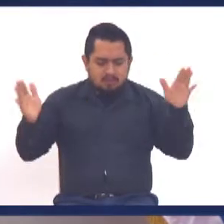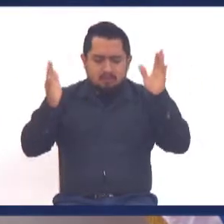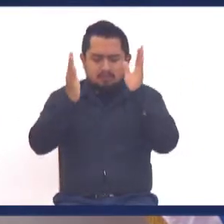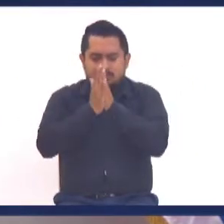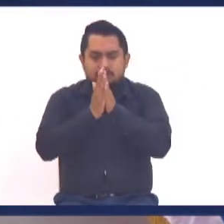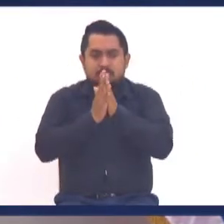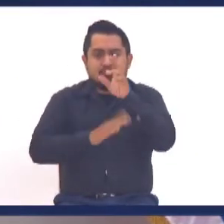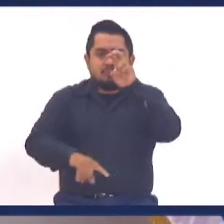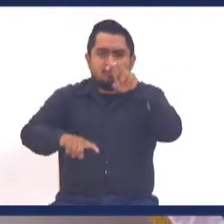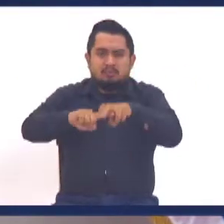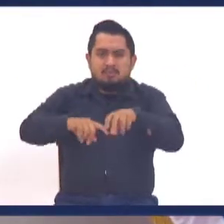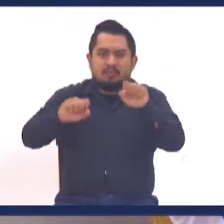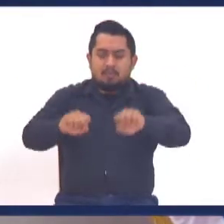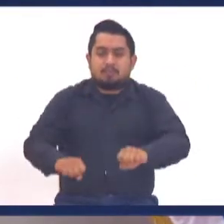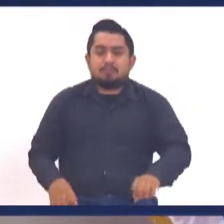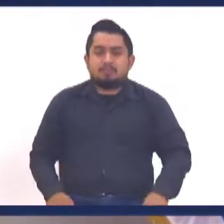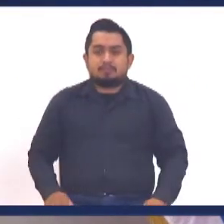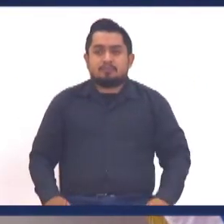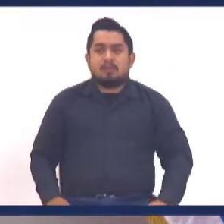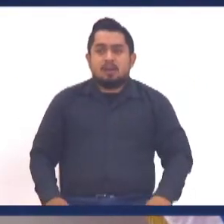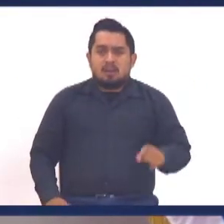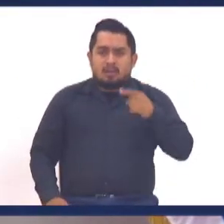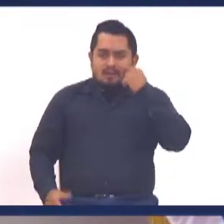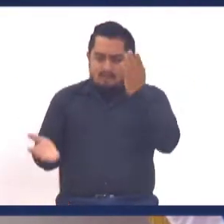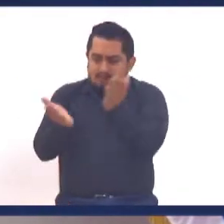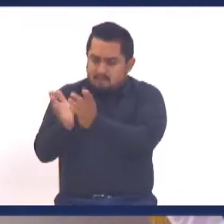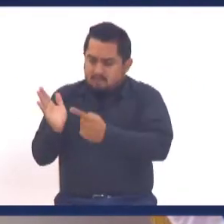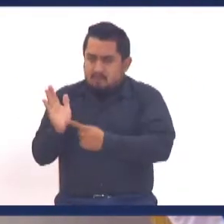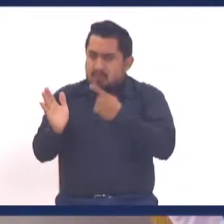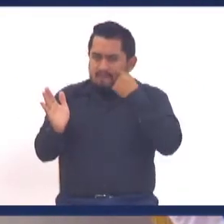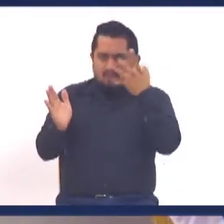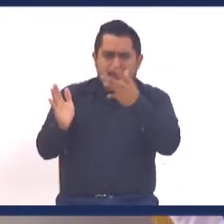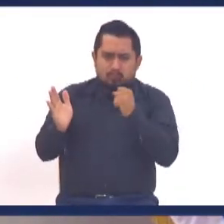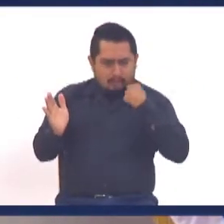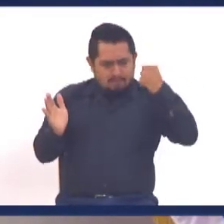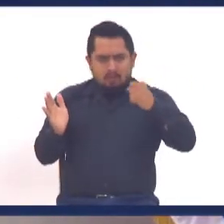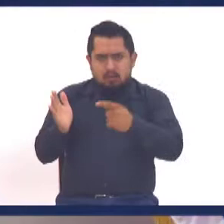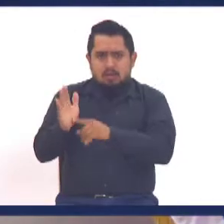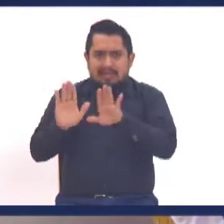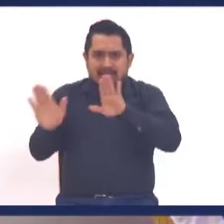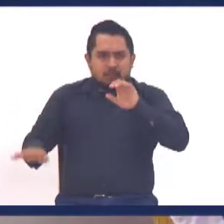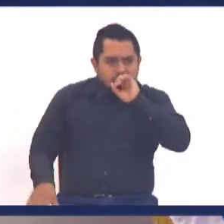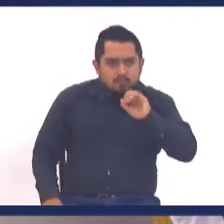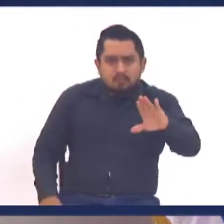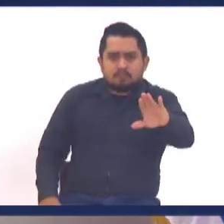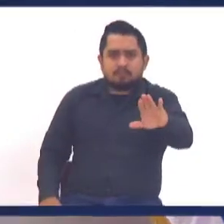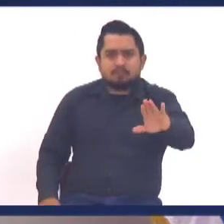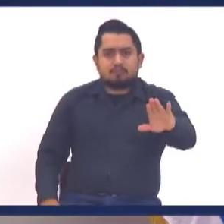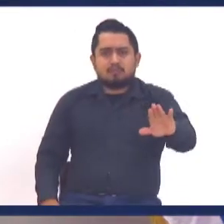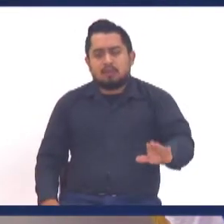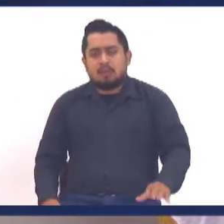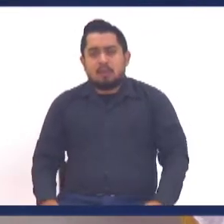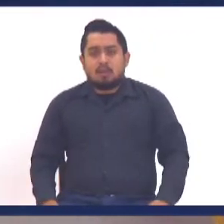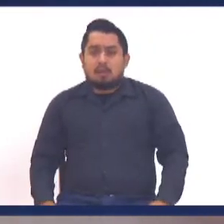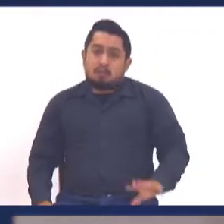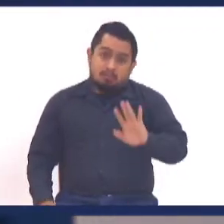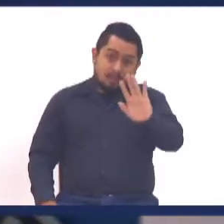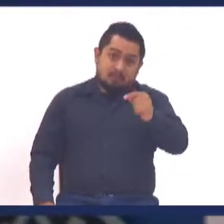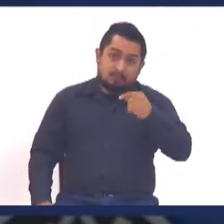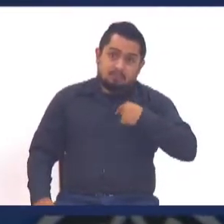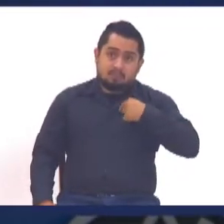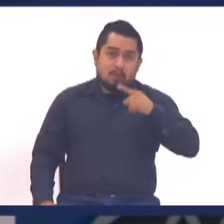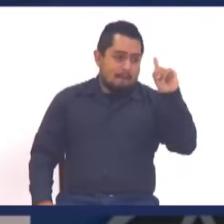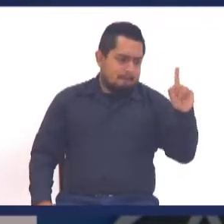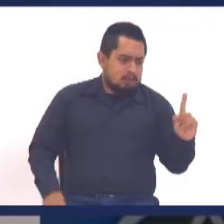amén puede sentarse amigos y hermanos miren qué palabra más poderosa diga con migo jesús le dijo mire una cosa es que le